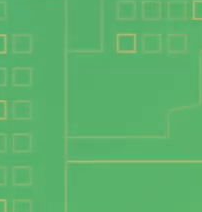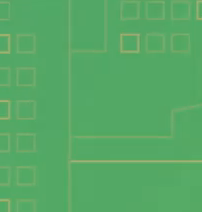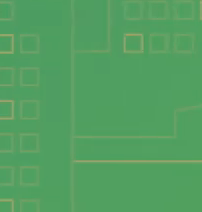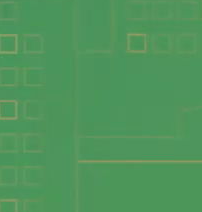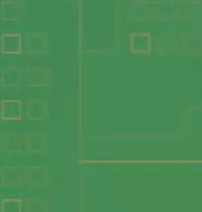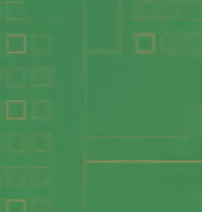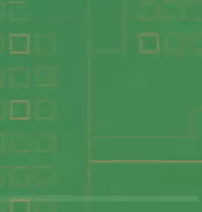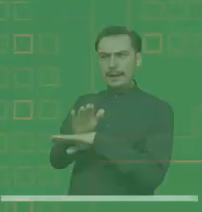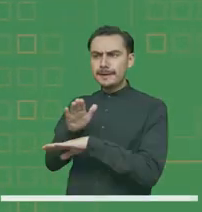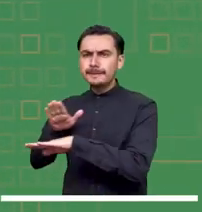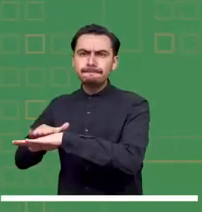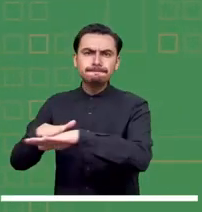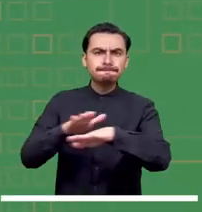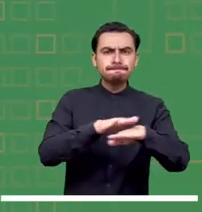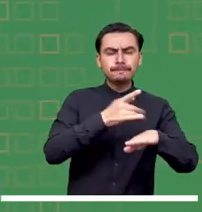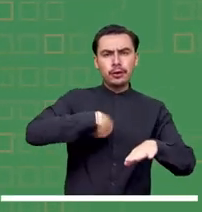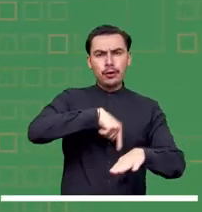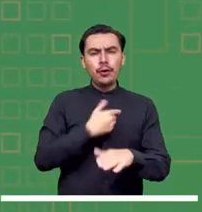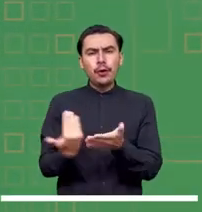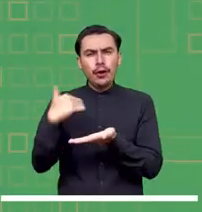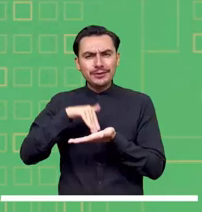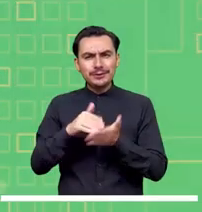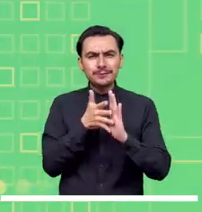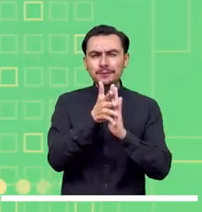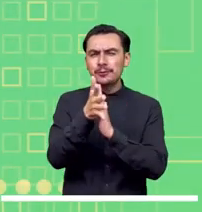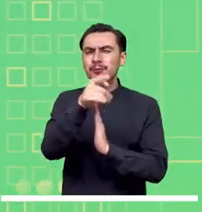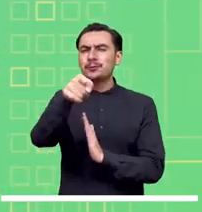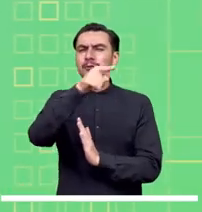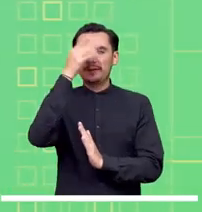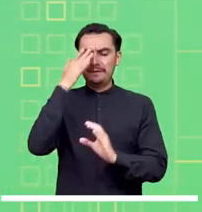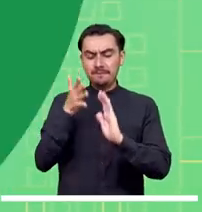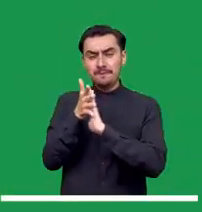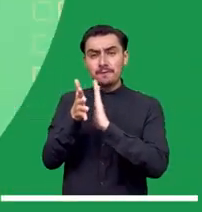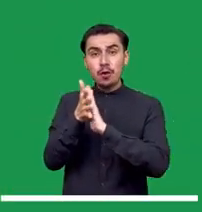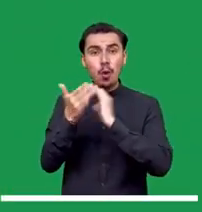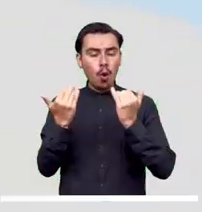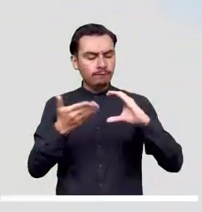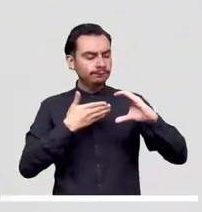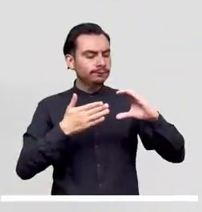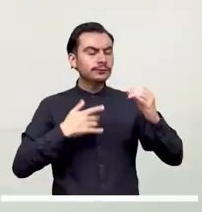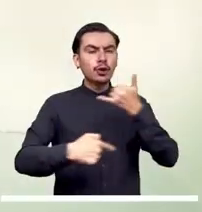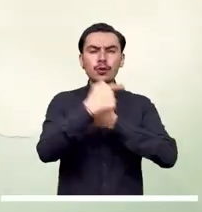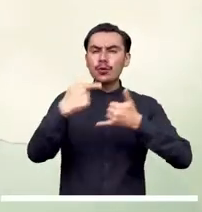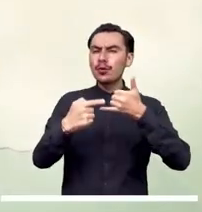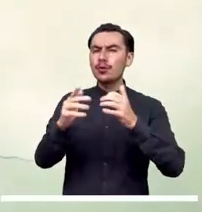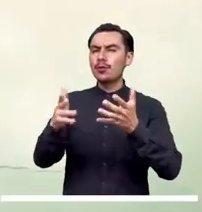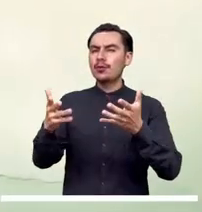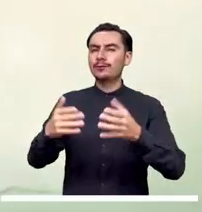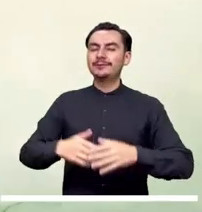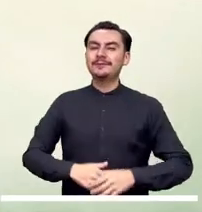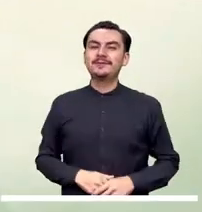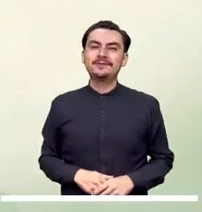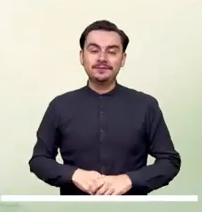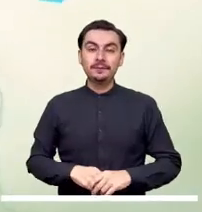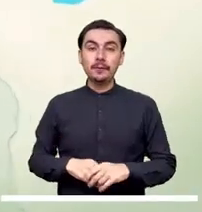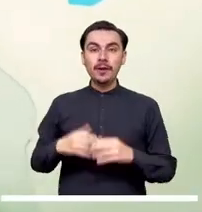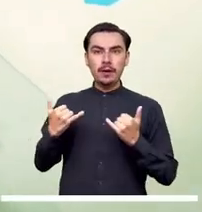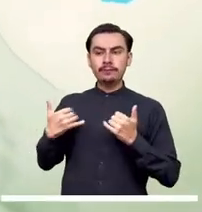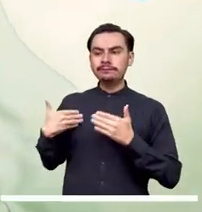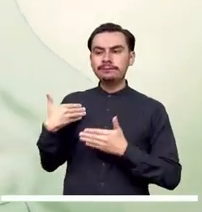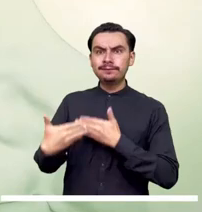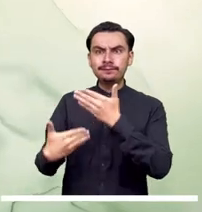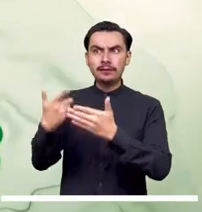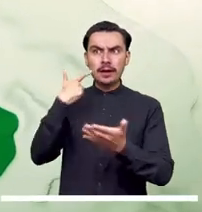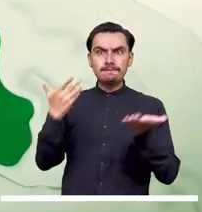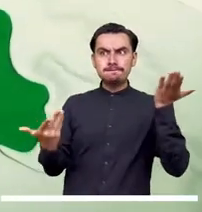Iniciamos la tarde de este viernes con la más reciente actualización del pronóstico del tiempo. El Caribe colombiano